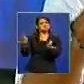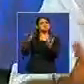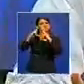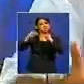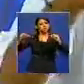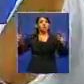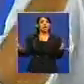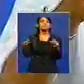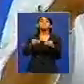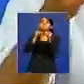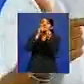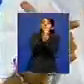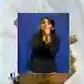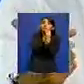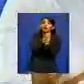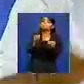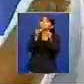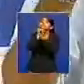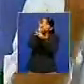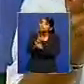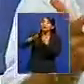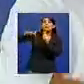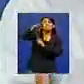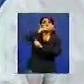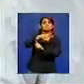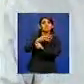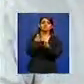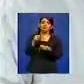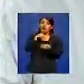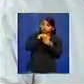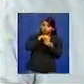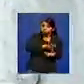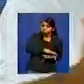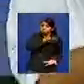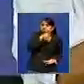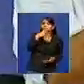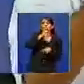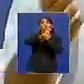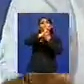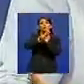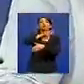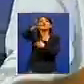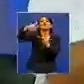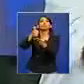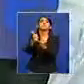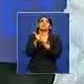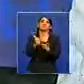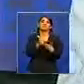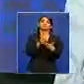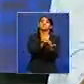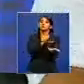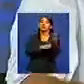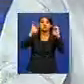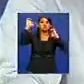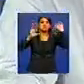los ecuatorianos, más cuidado para el medio ambiente, ahorramos dólares para la economía ecuatoriana, nos beneficiamos todos. Un proyecto